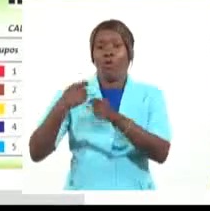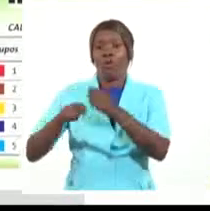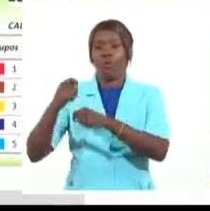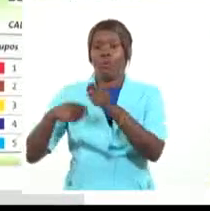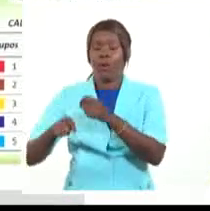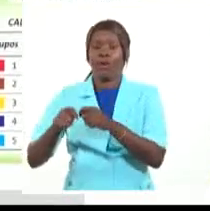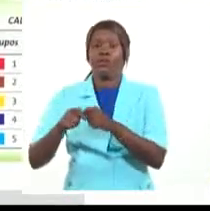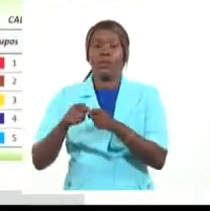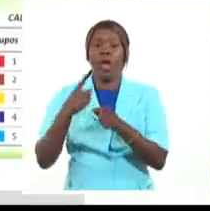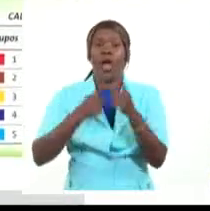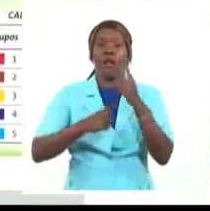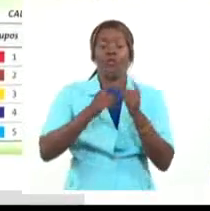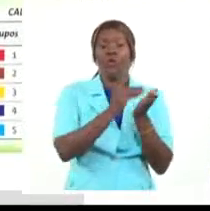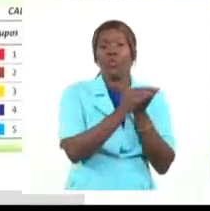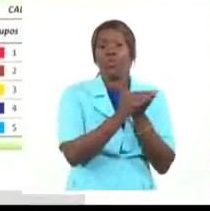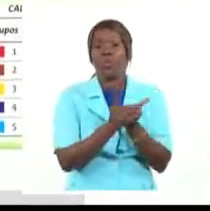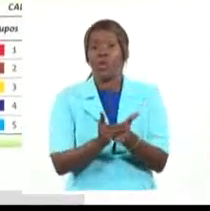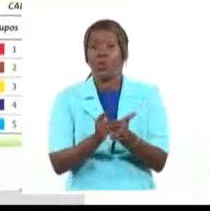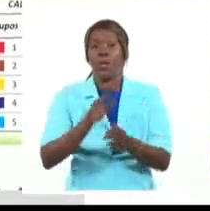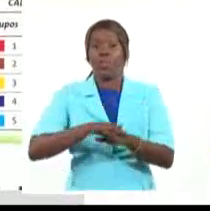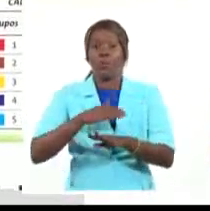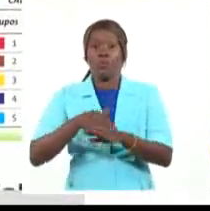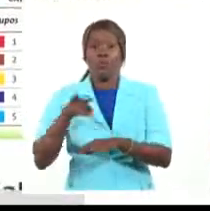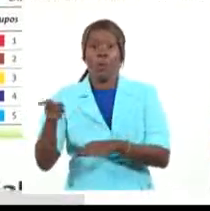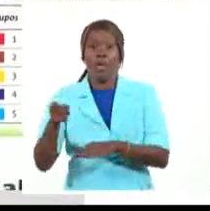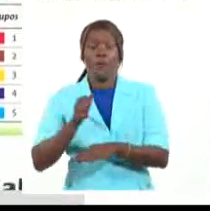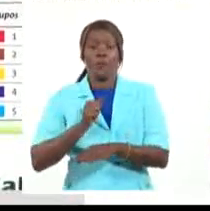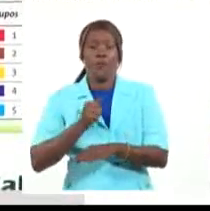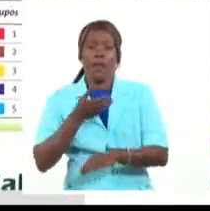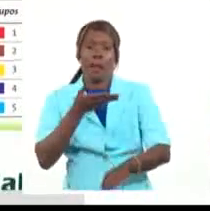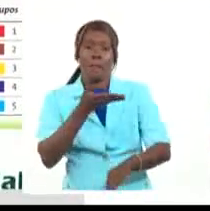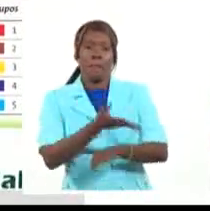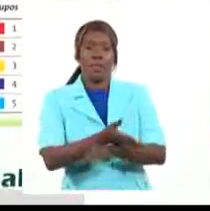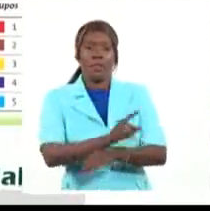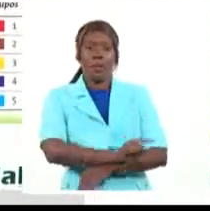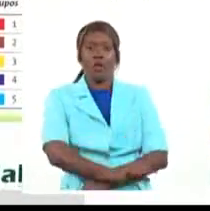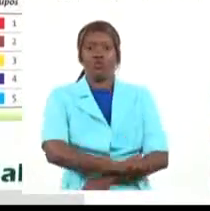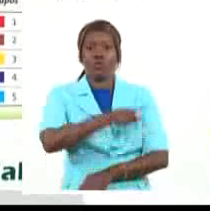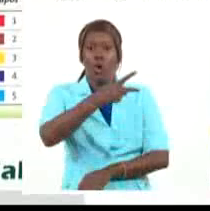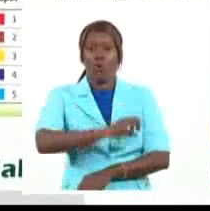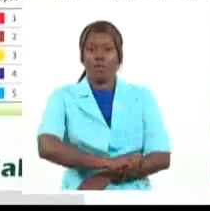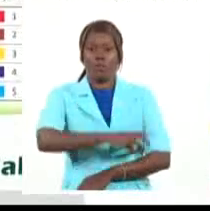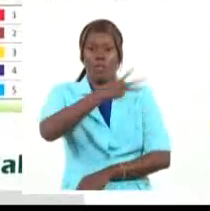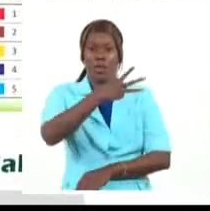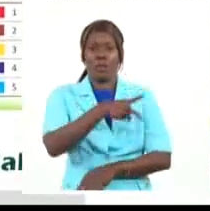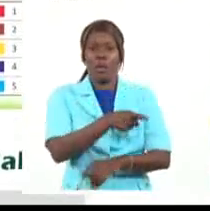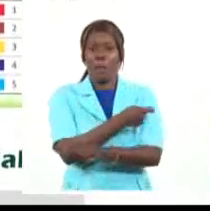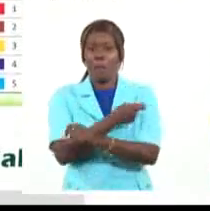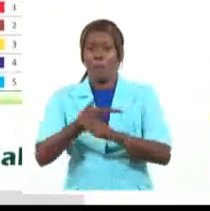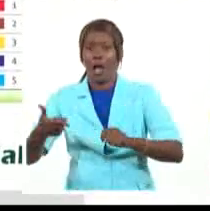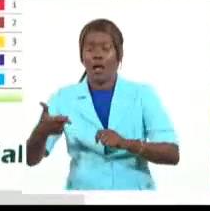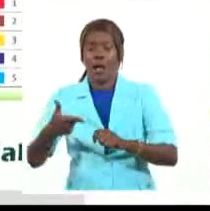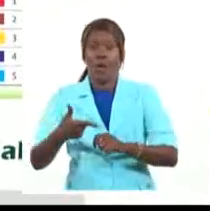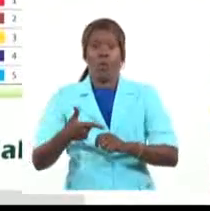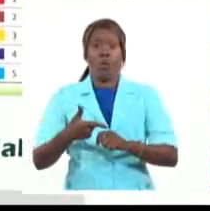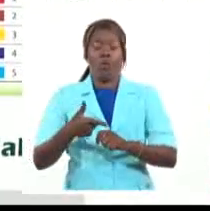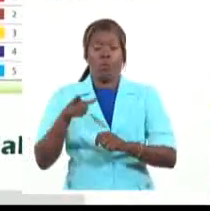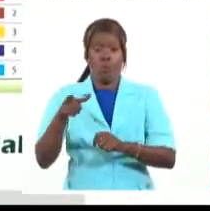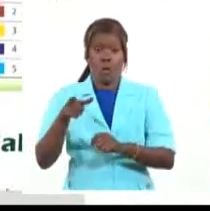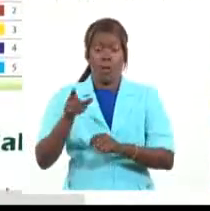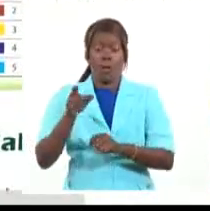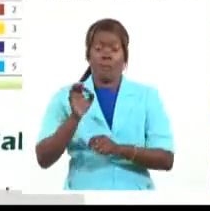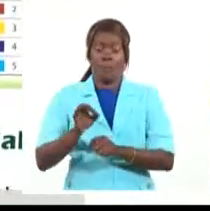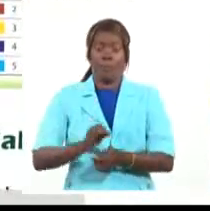emitidas por países para reclamar el pago inmediato de su 100% bajo amenaza de demanda judicial. En el